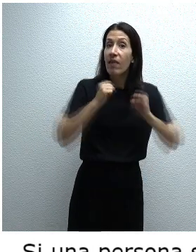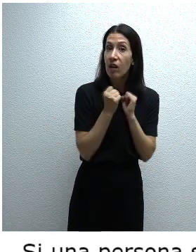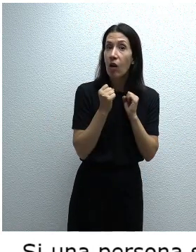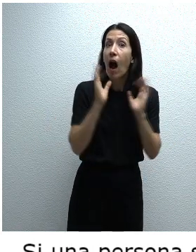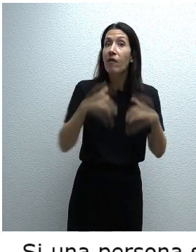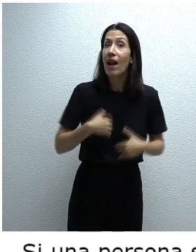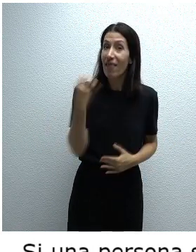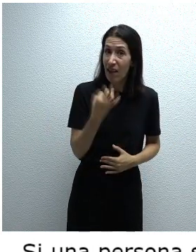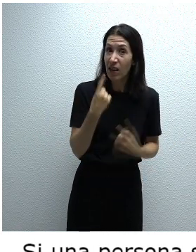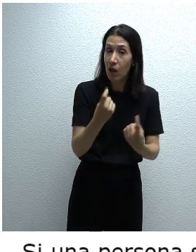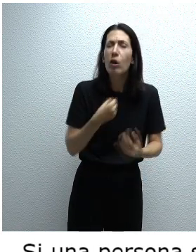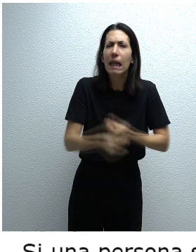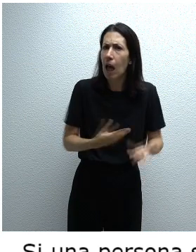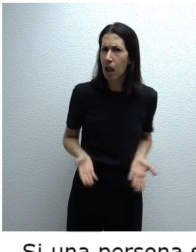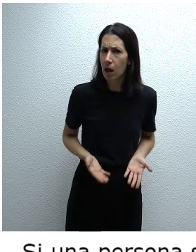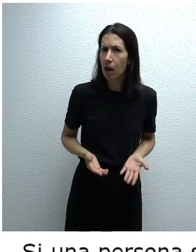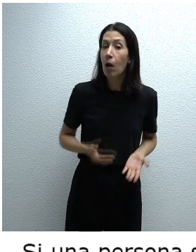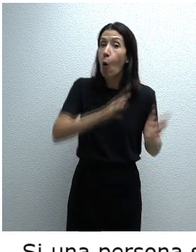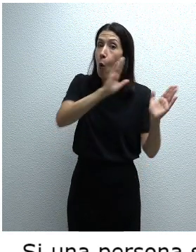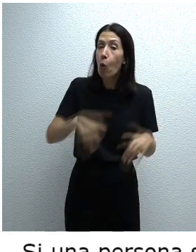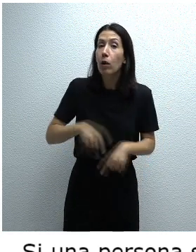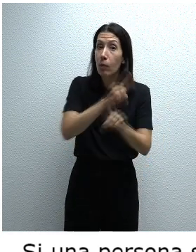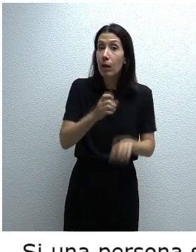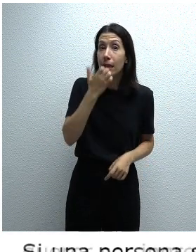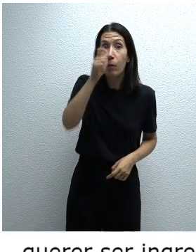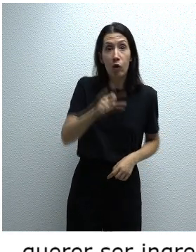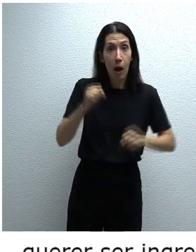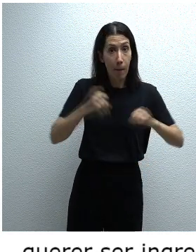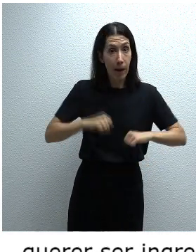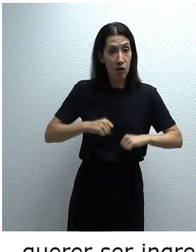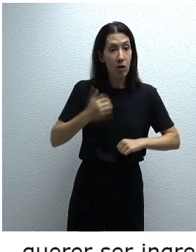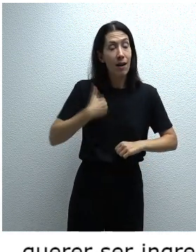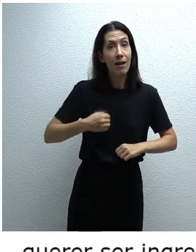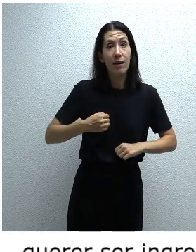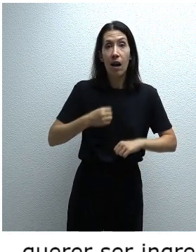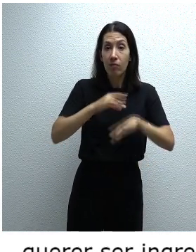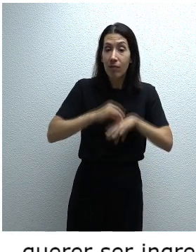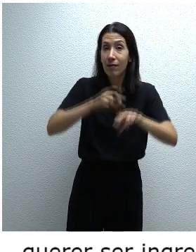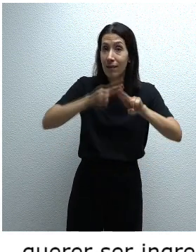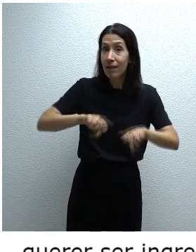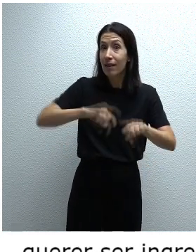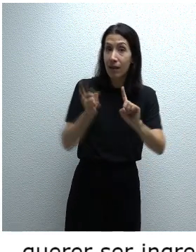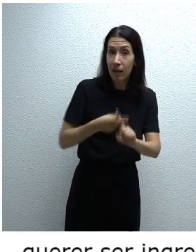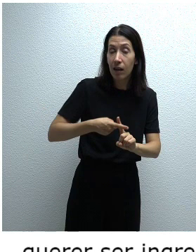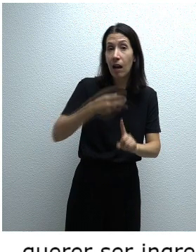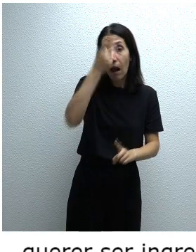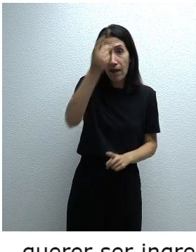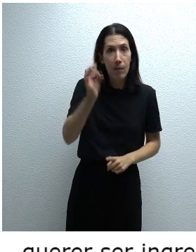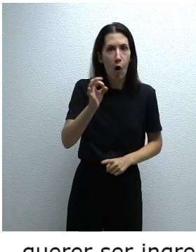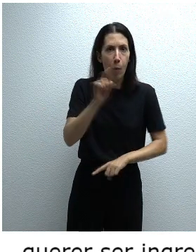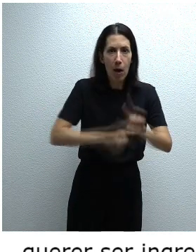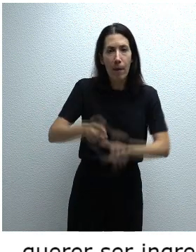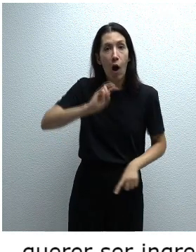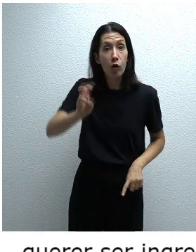¿qué se hace? Y finalmente, Carmen Cruz, en el caso de una persona mayor diagnosticada de Alzheimer o cualquier otra demencia, tras